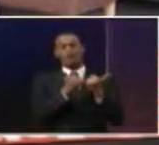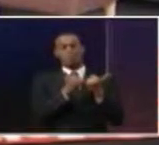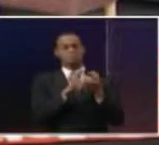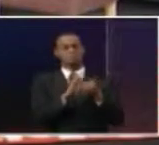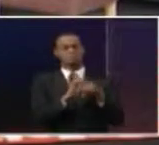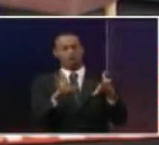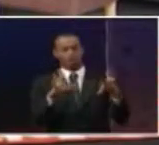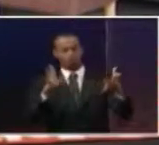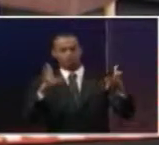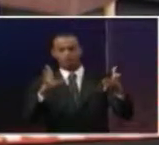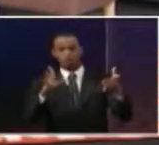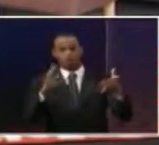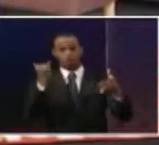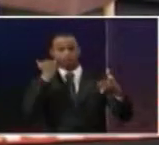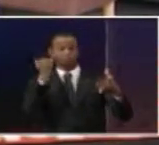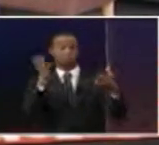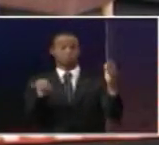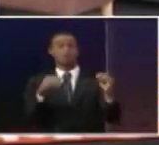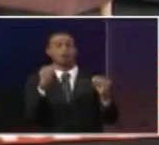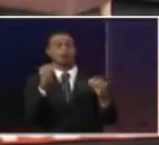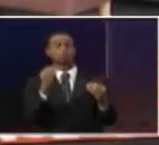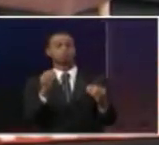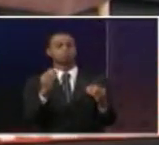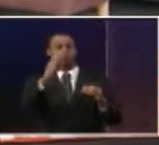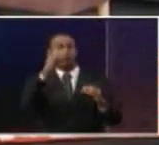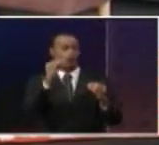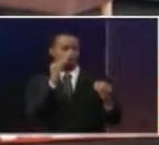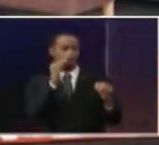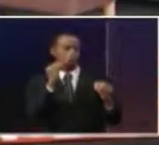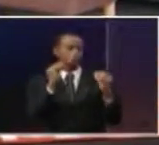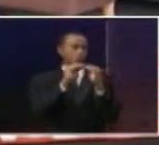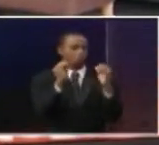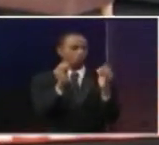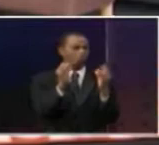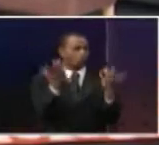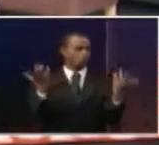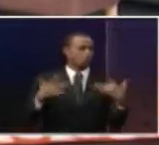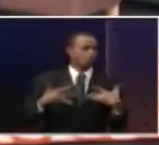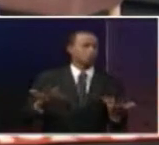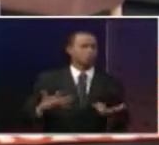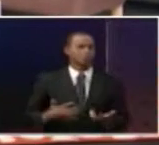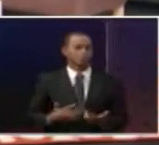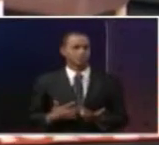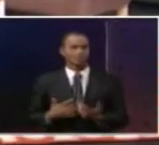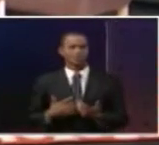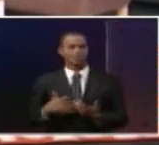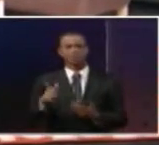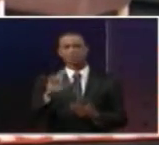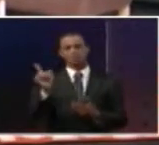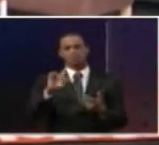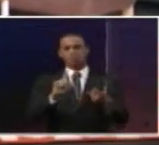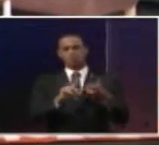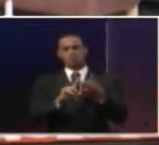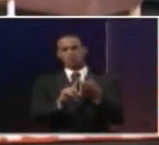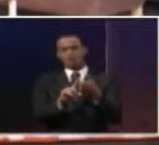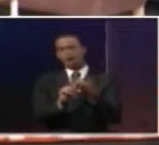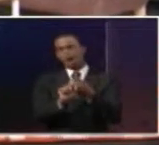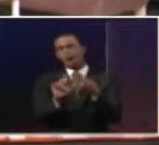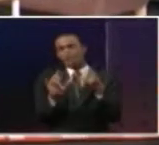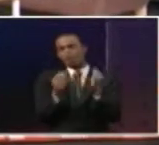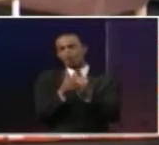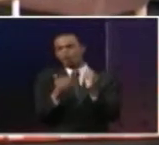menos buscar la manera que si hay que dar un besito, ¿se pueda dar un besito? No, okay, que puedan ser, pues, entonces bien, no pasen entiendo. A ser ahora amigos con derecho. Okay.